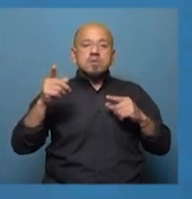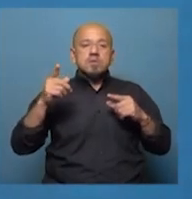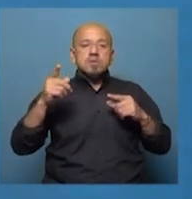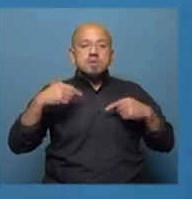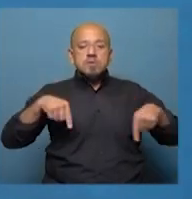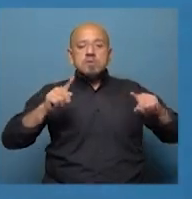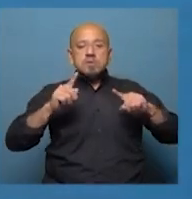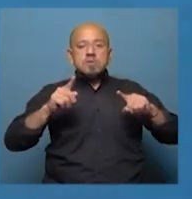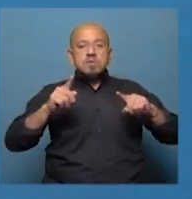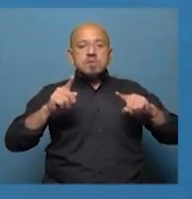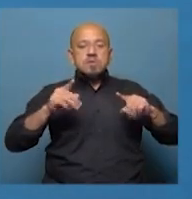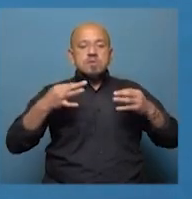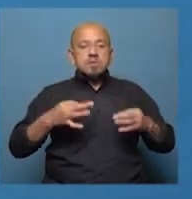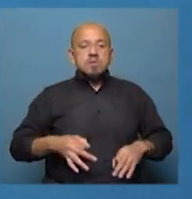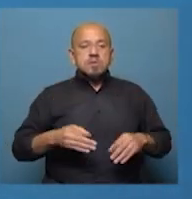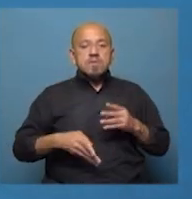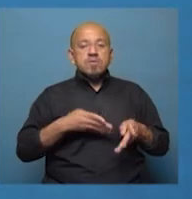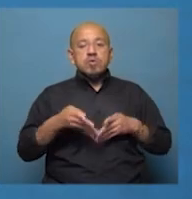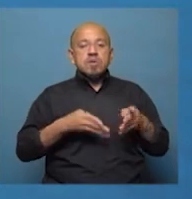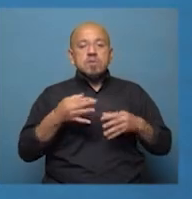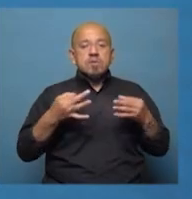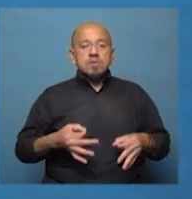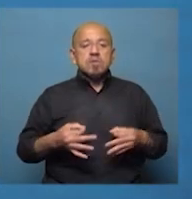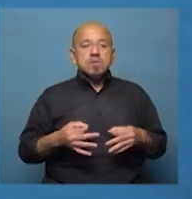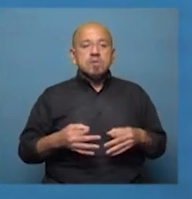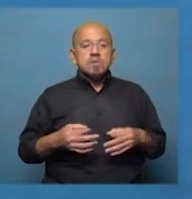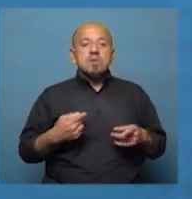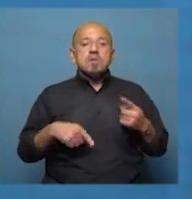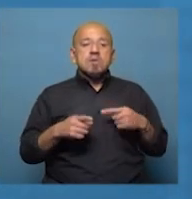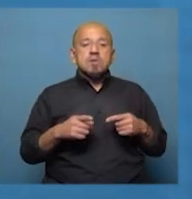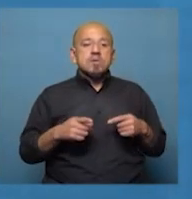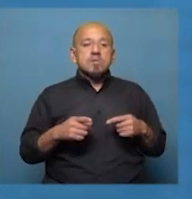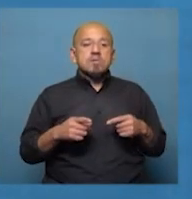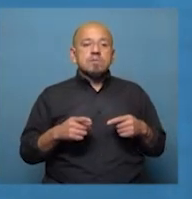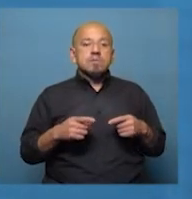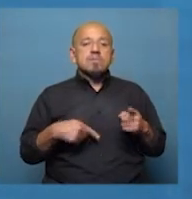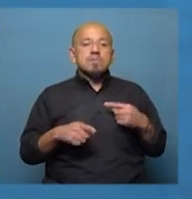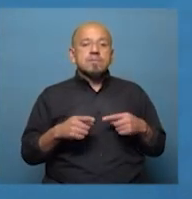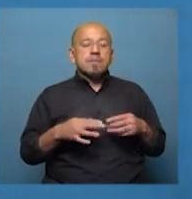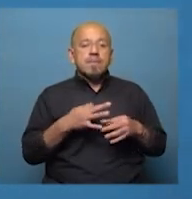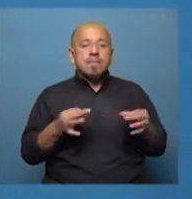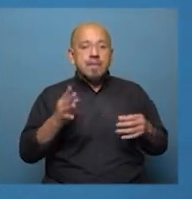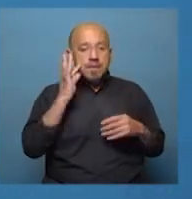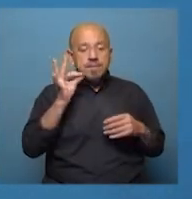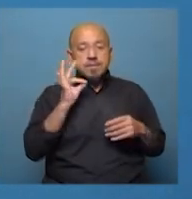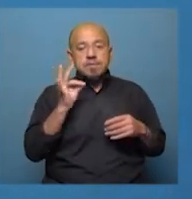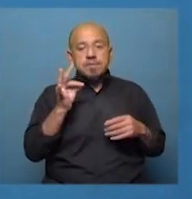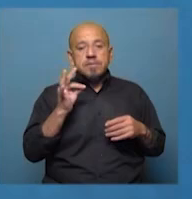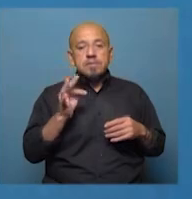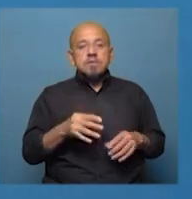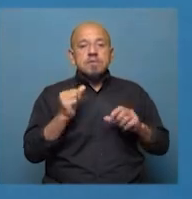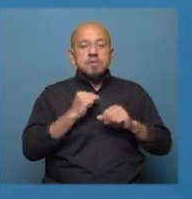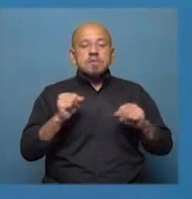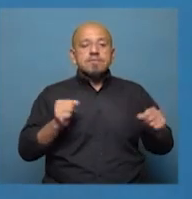altamente especializada y funcionando vaya si hubiera sido eh una excelente oportunidad que pudo